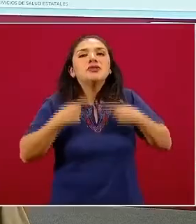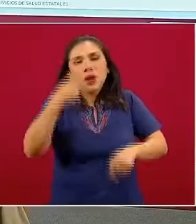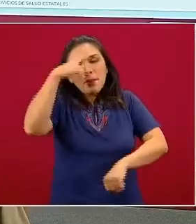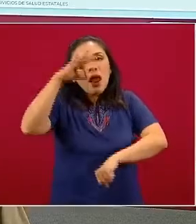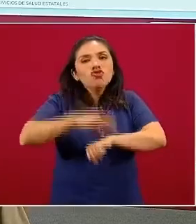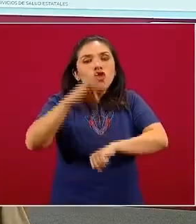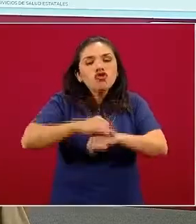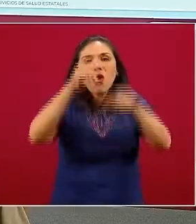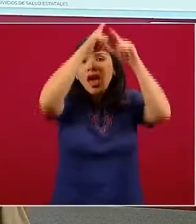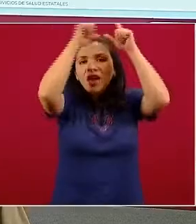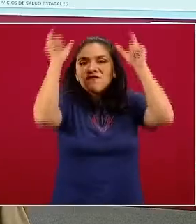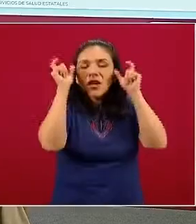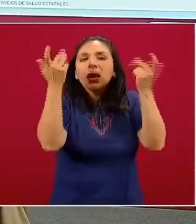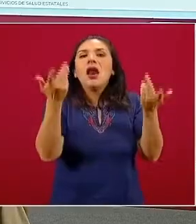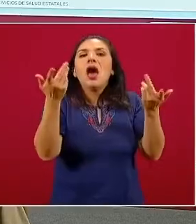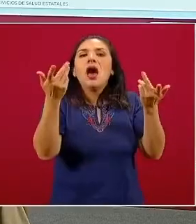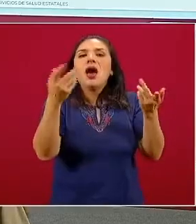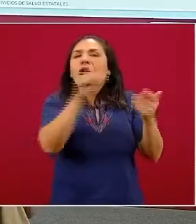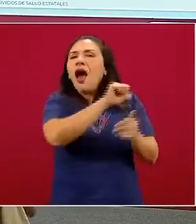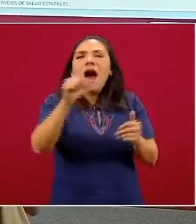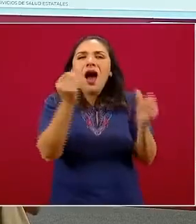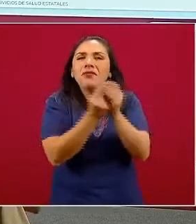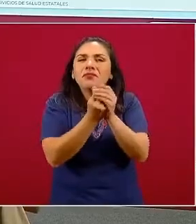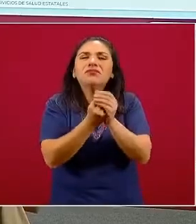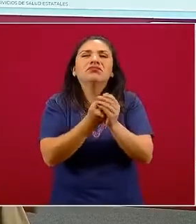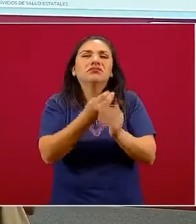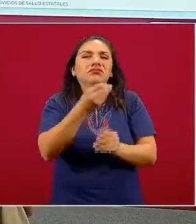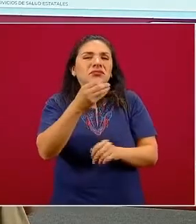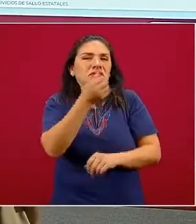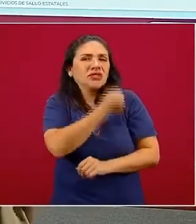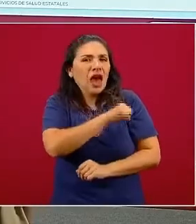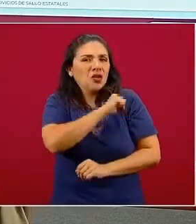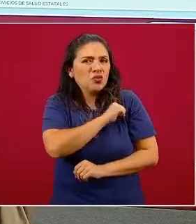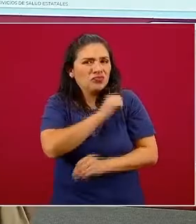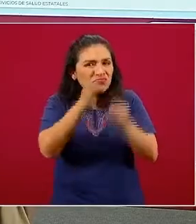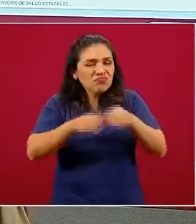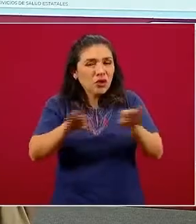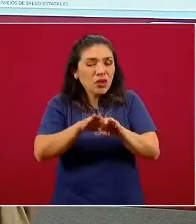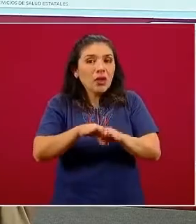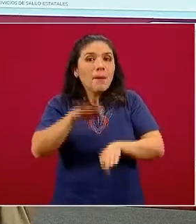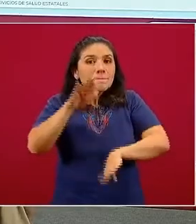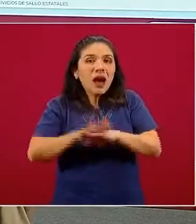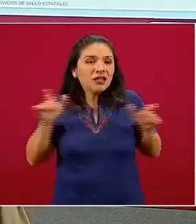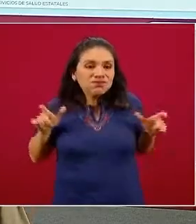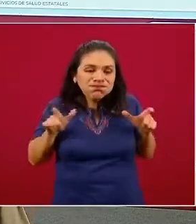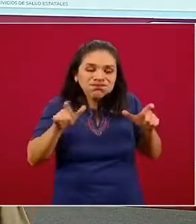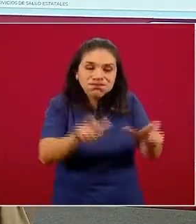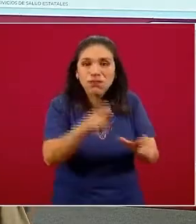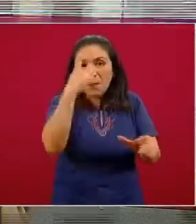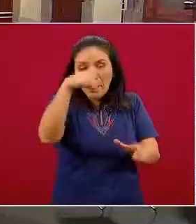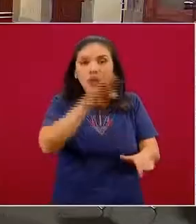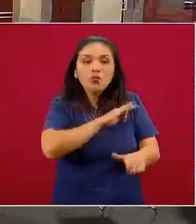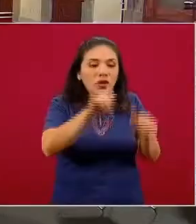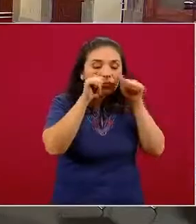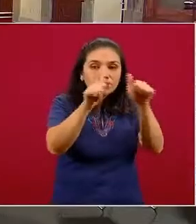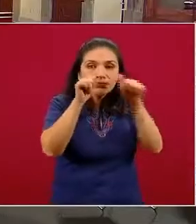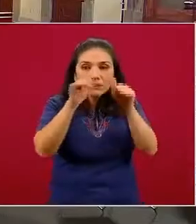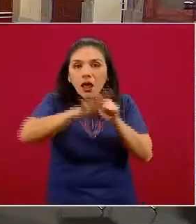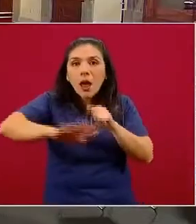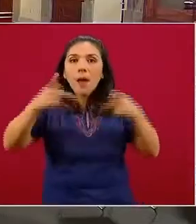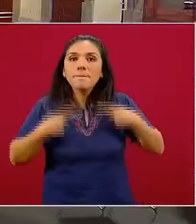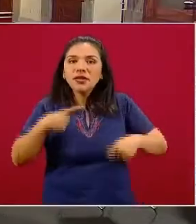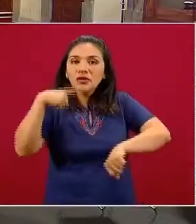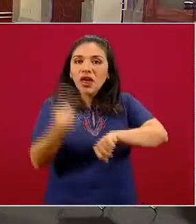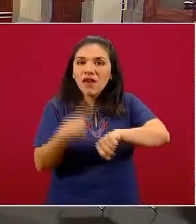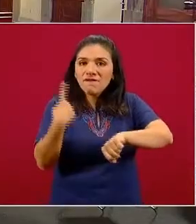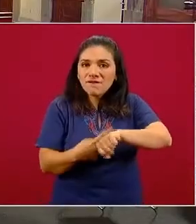las personas profesionales de la salud, médicas, enfermeros, demás personal de salud que atiende a las